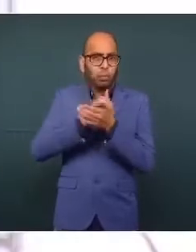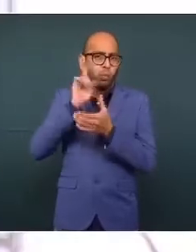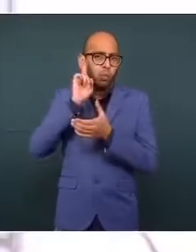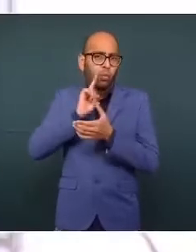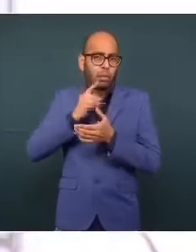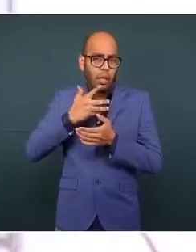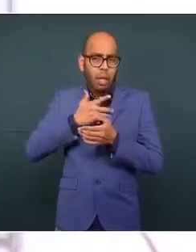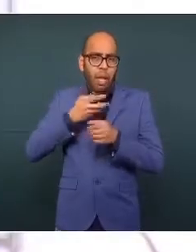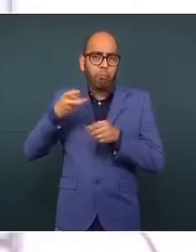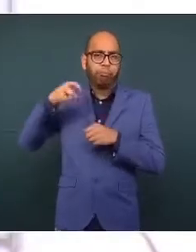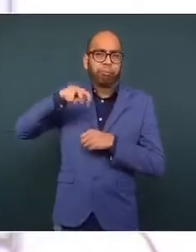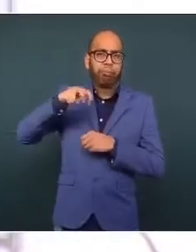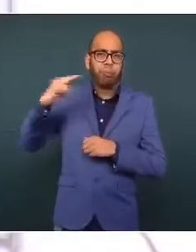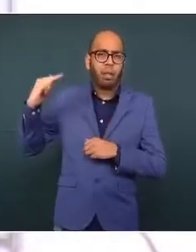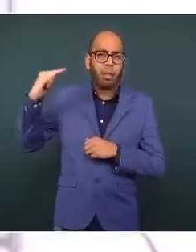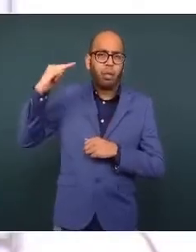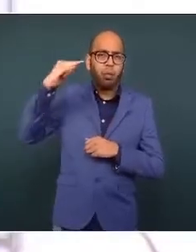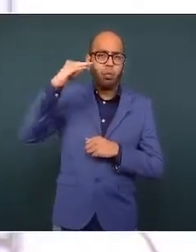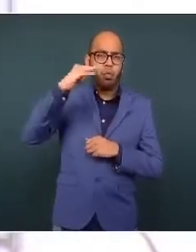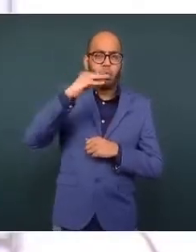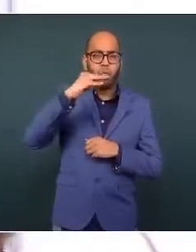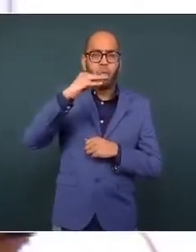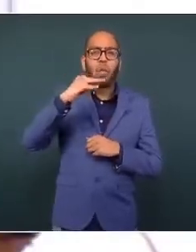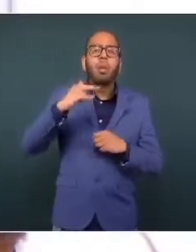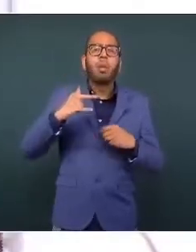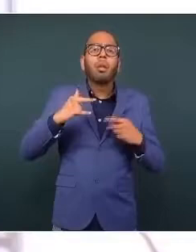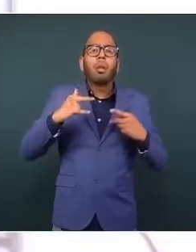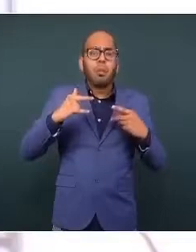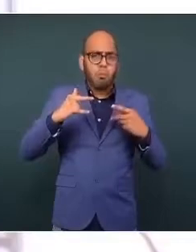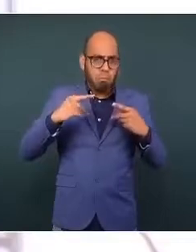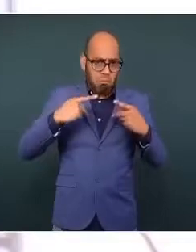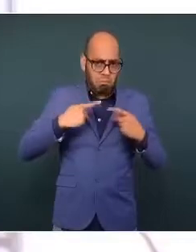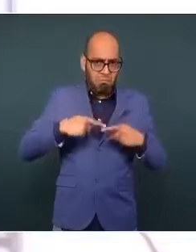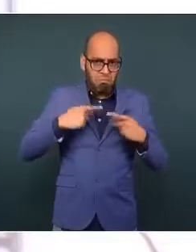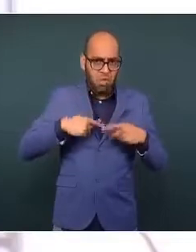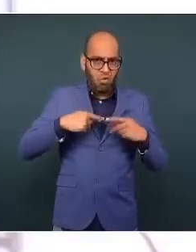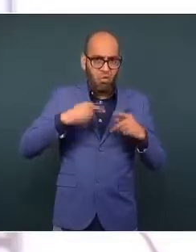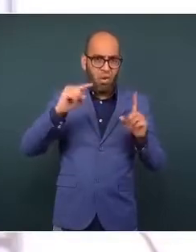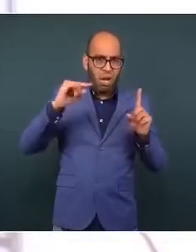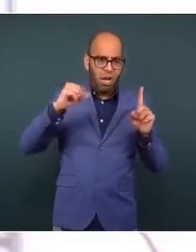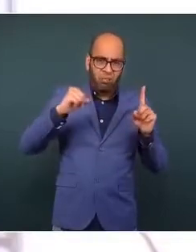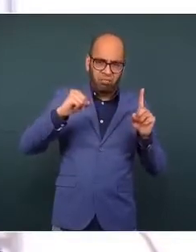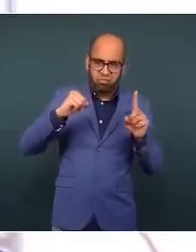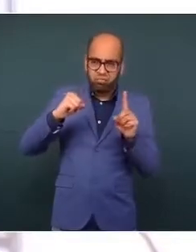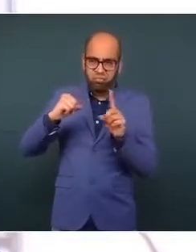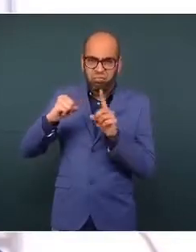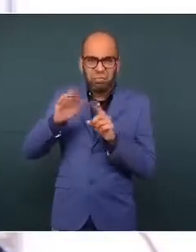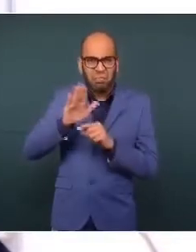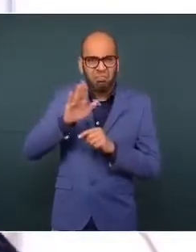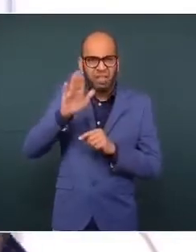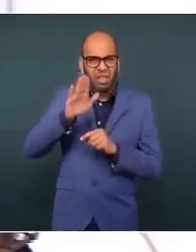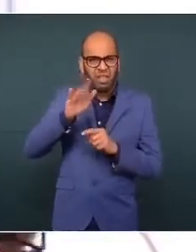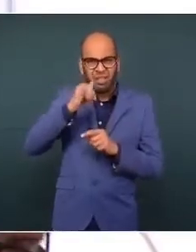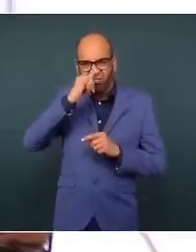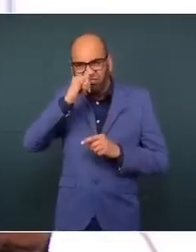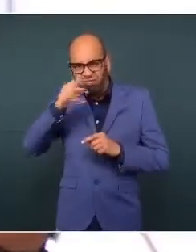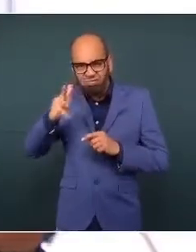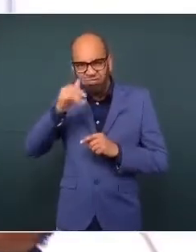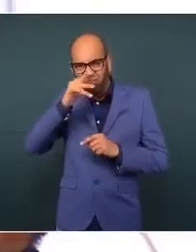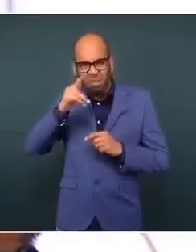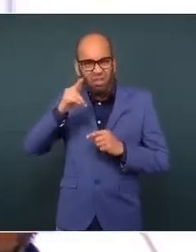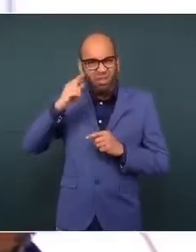vuelo, y pues se le acercaron incluso pues de manera un tanto agresiva y acusándolo pues de varias